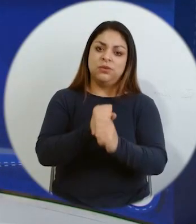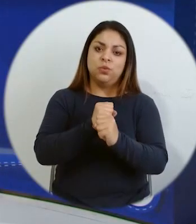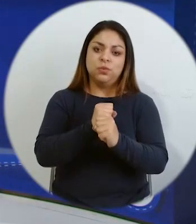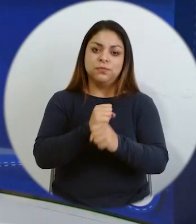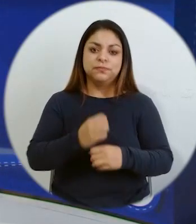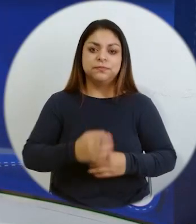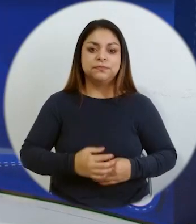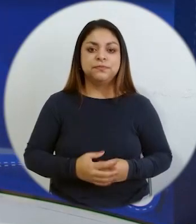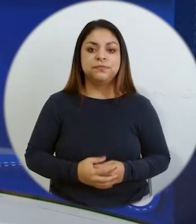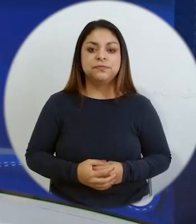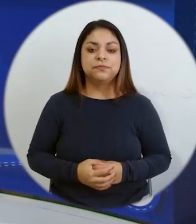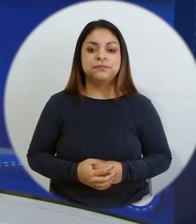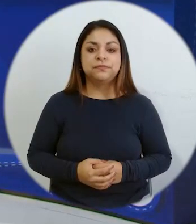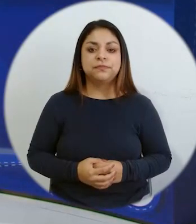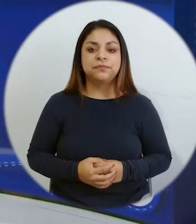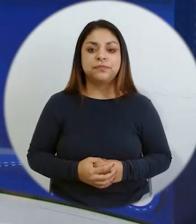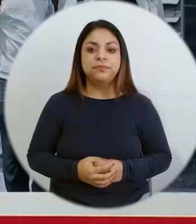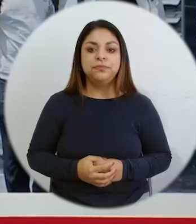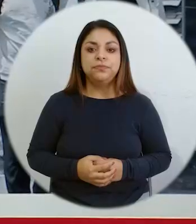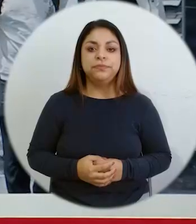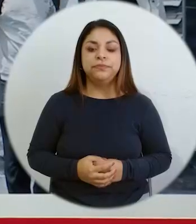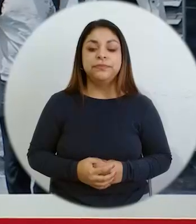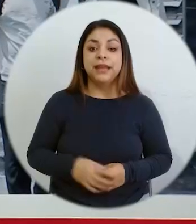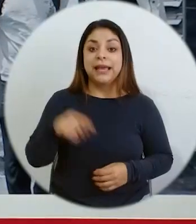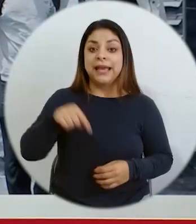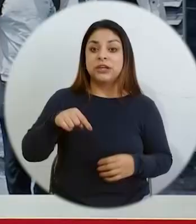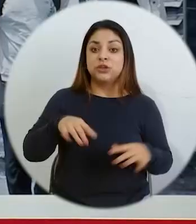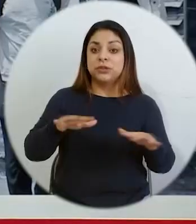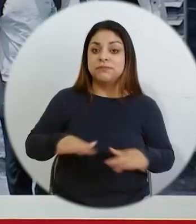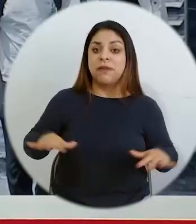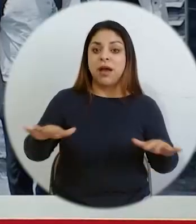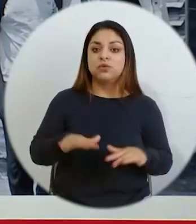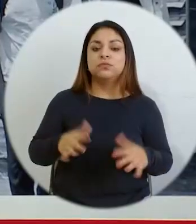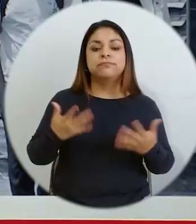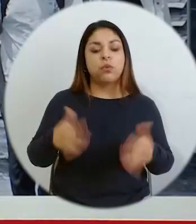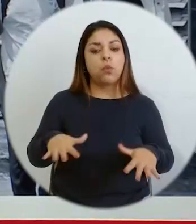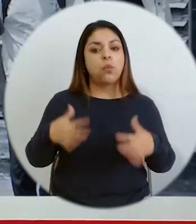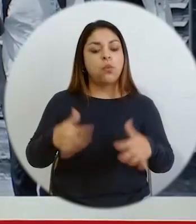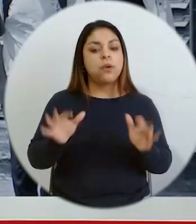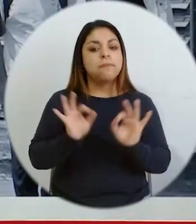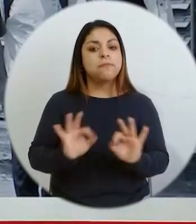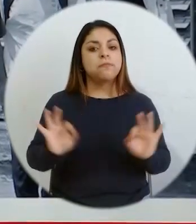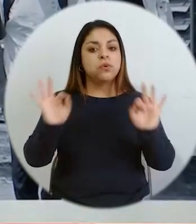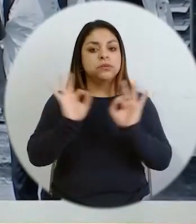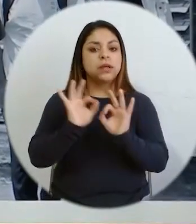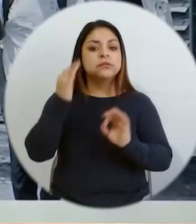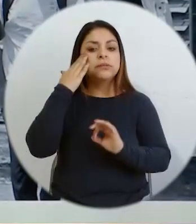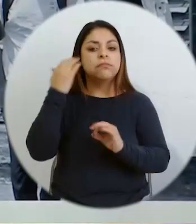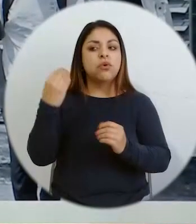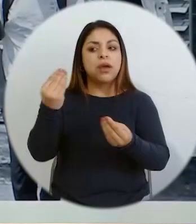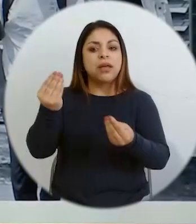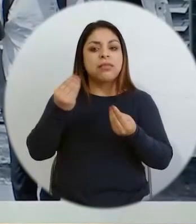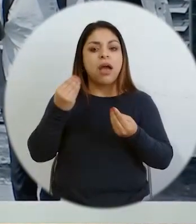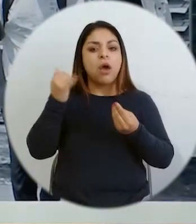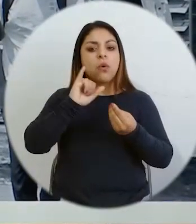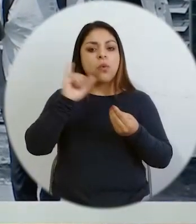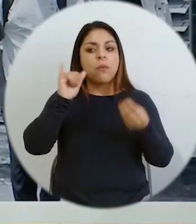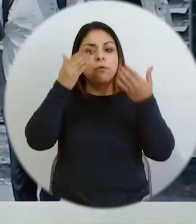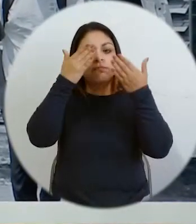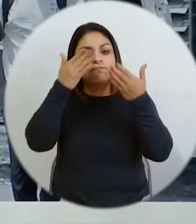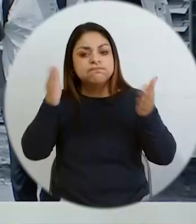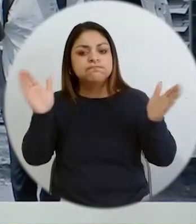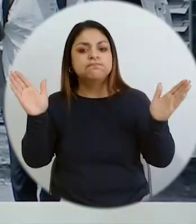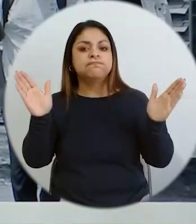Estos espacios son de suma importancia porque le permiten tener una ventana amplia a la población, a la